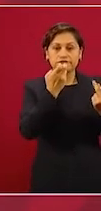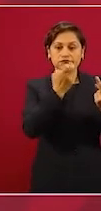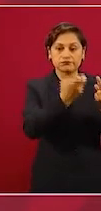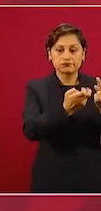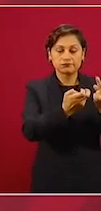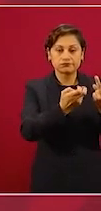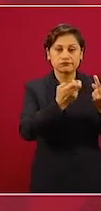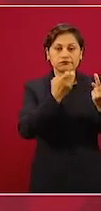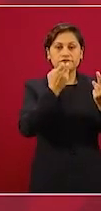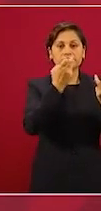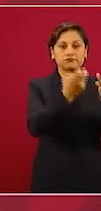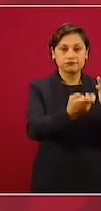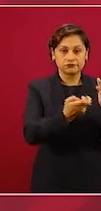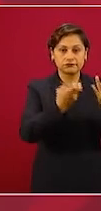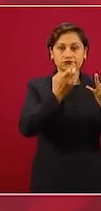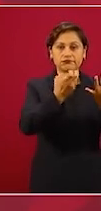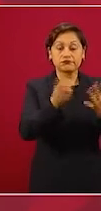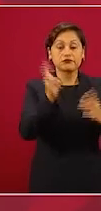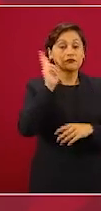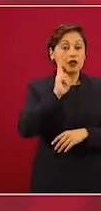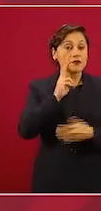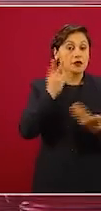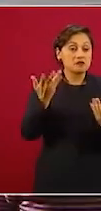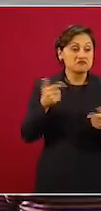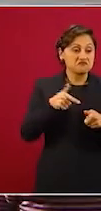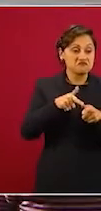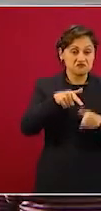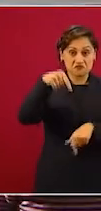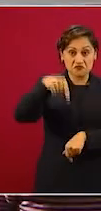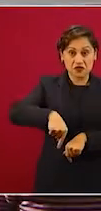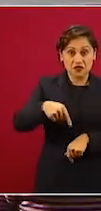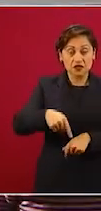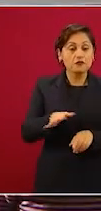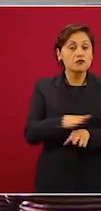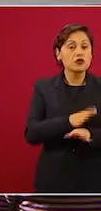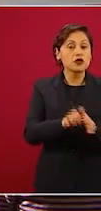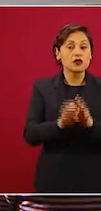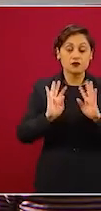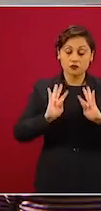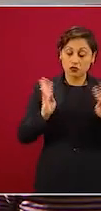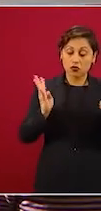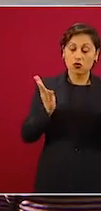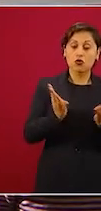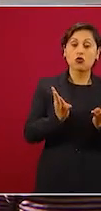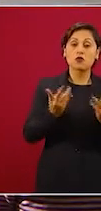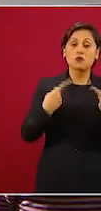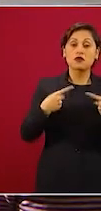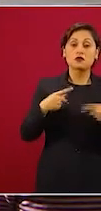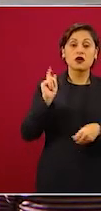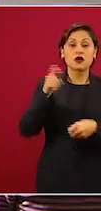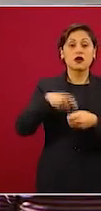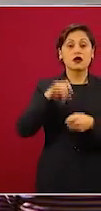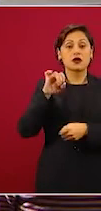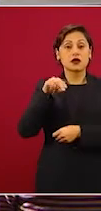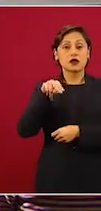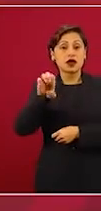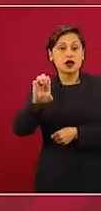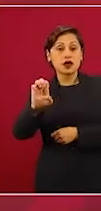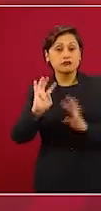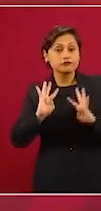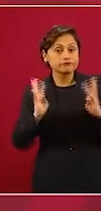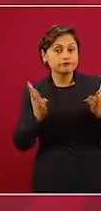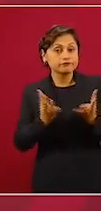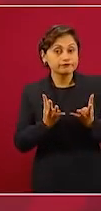los consejeros d el ine y aquí vamos a ir viendo y vamos a ir viendo